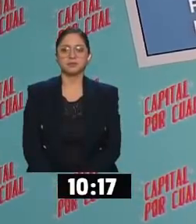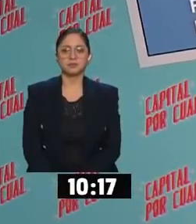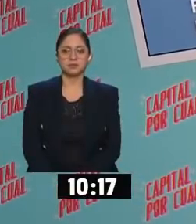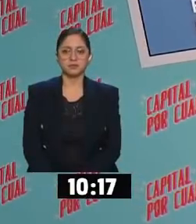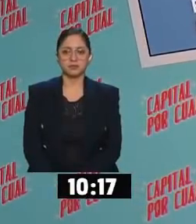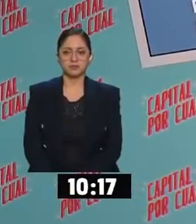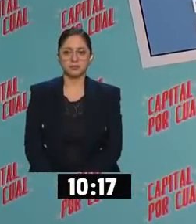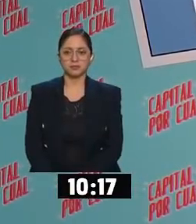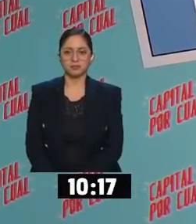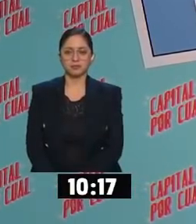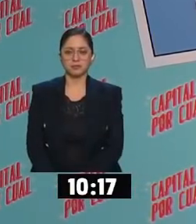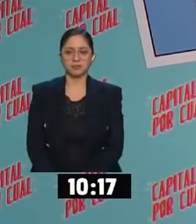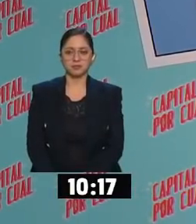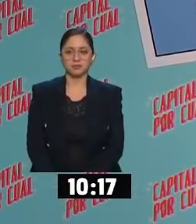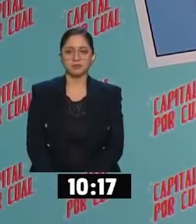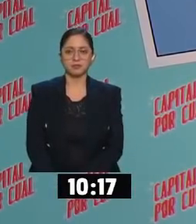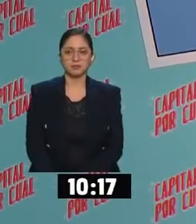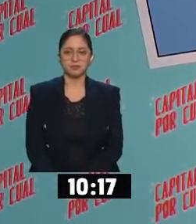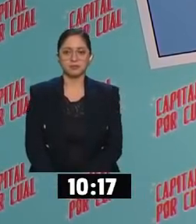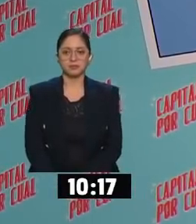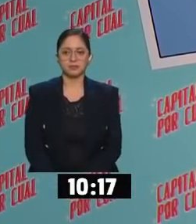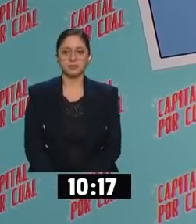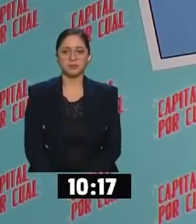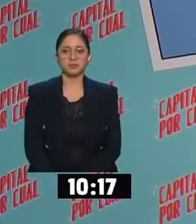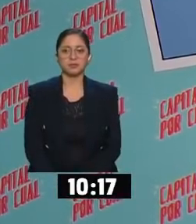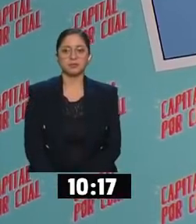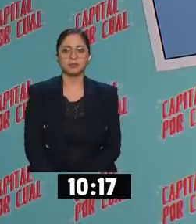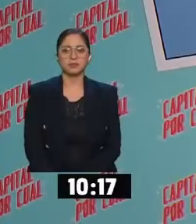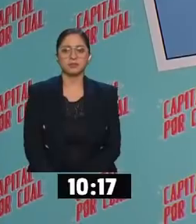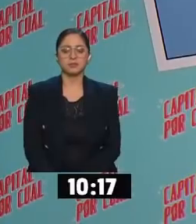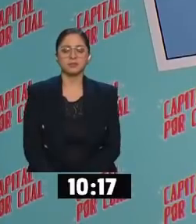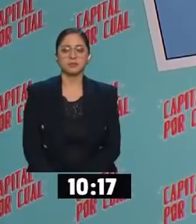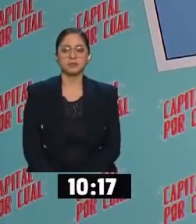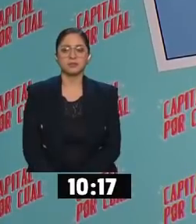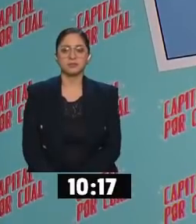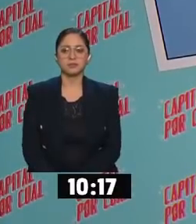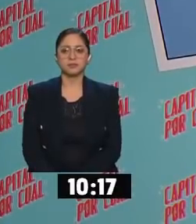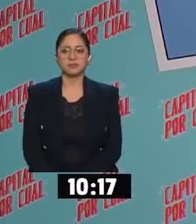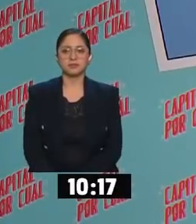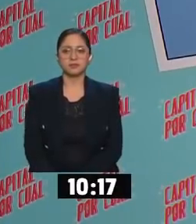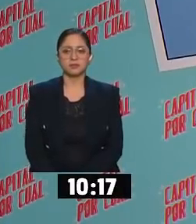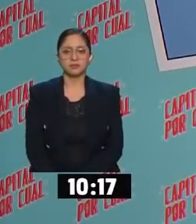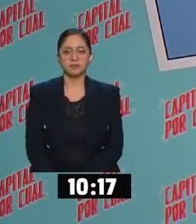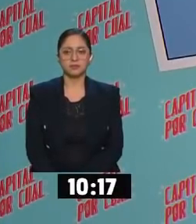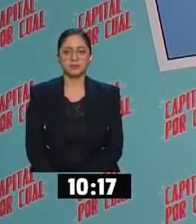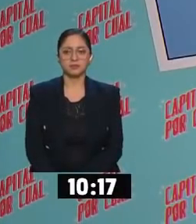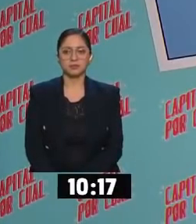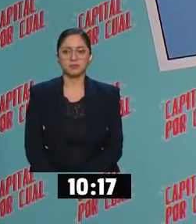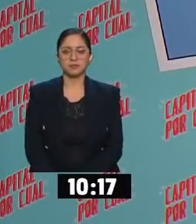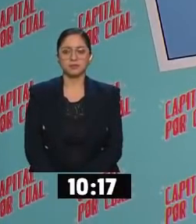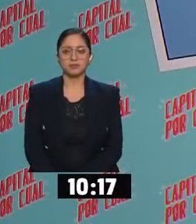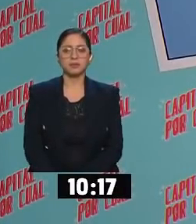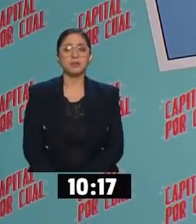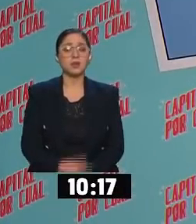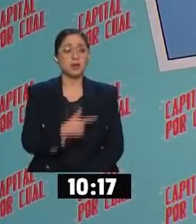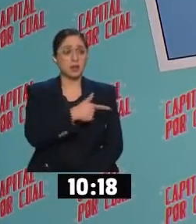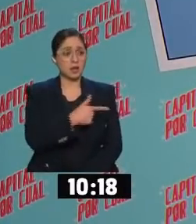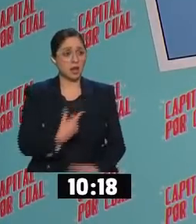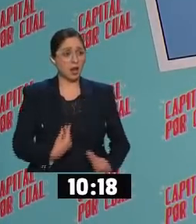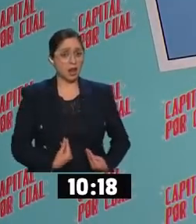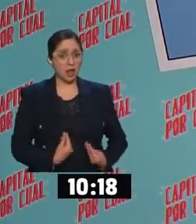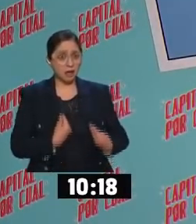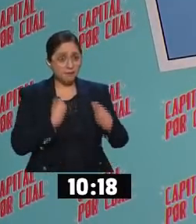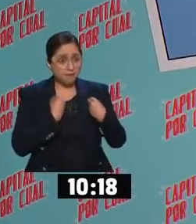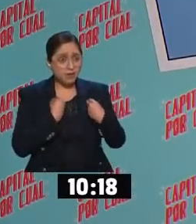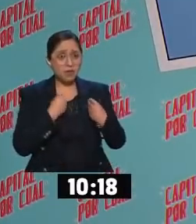otra nos quiso alejar. te alejabas de mí, yo solamente podía cantarte